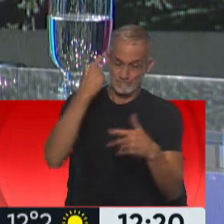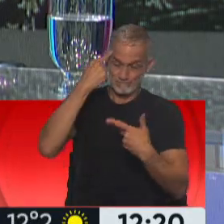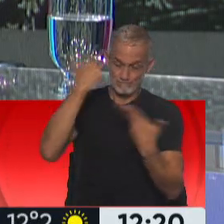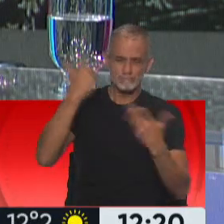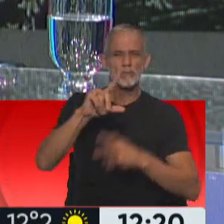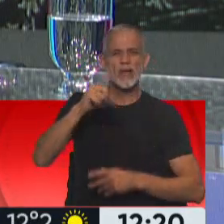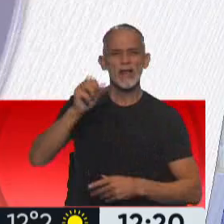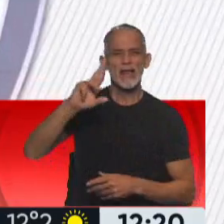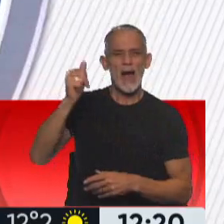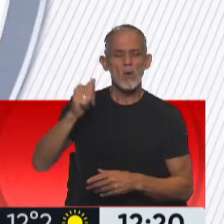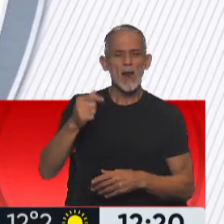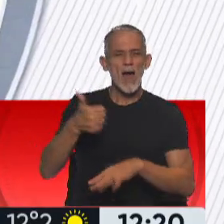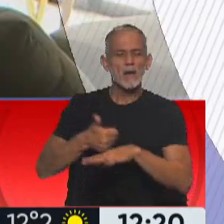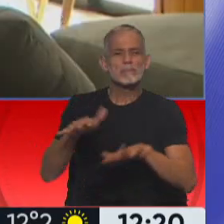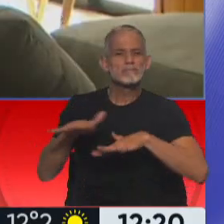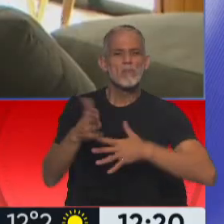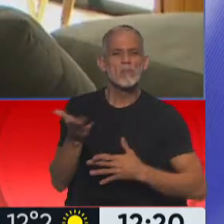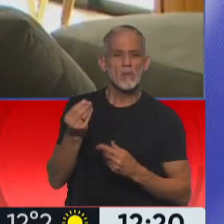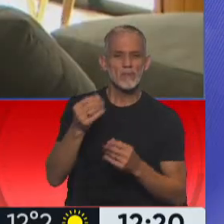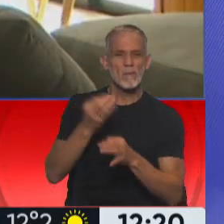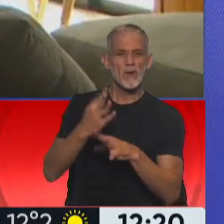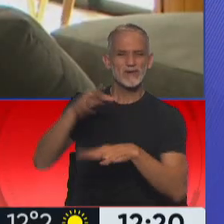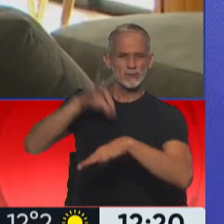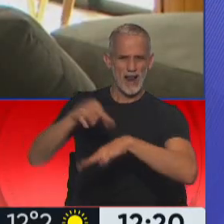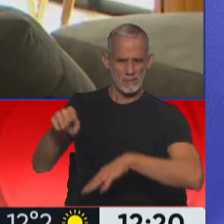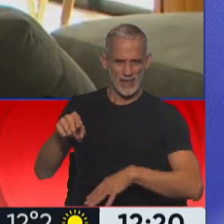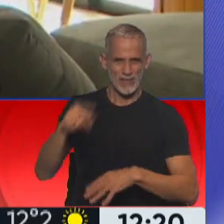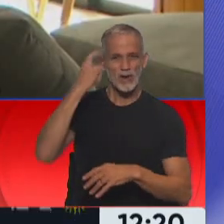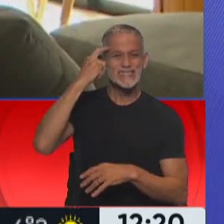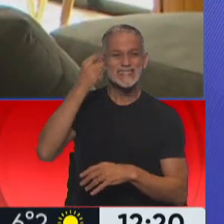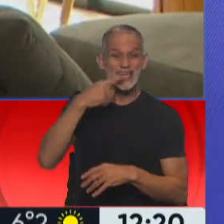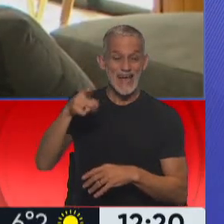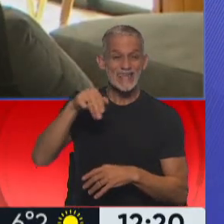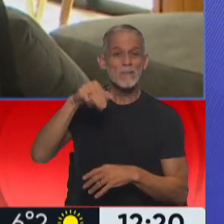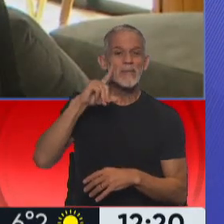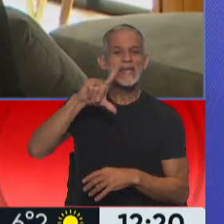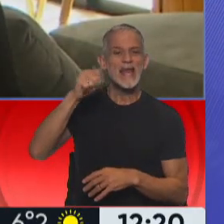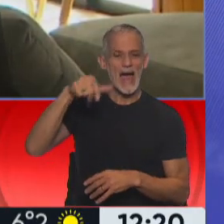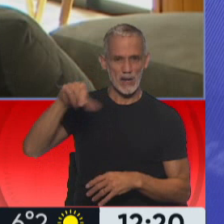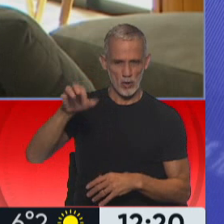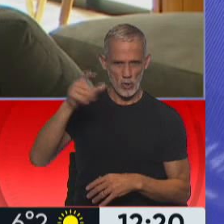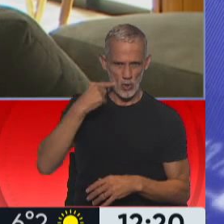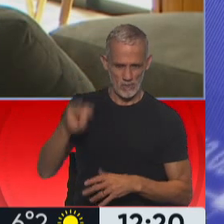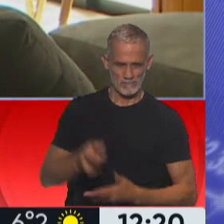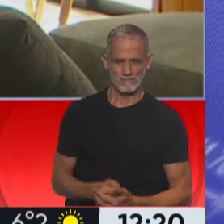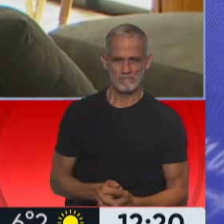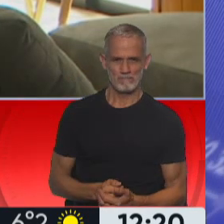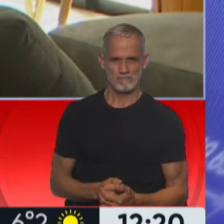Laura Maiocchi está en el móvil con un profesional de la salud, ese es el psiquiatra Milano. Laura, te escuchamos.